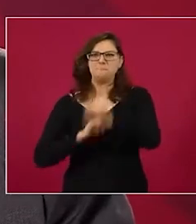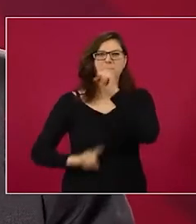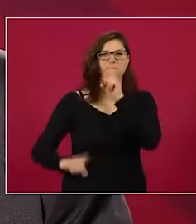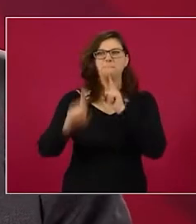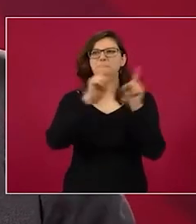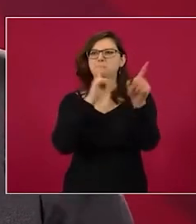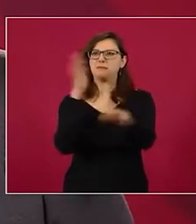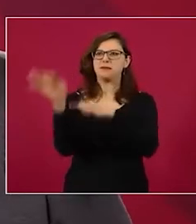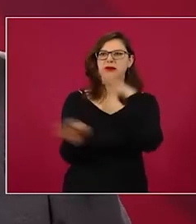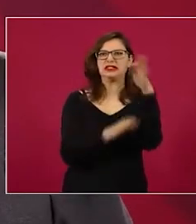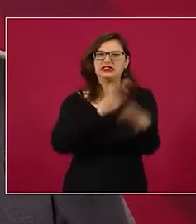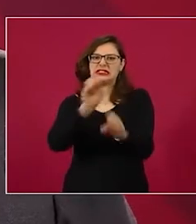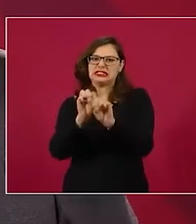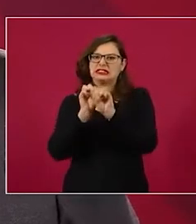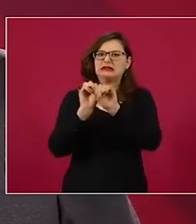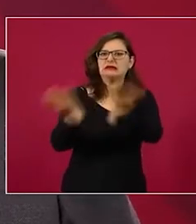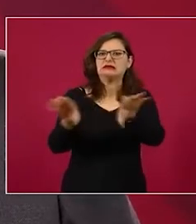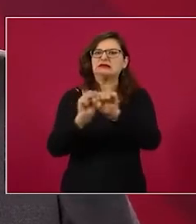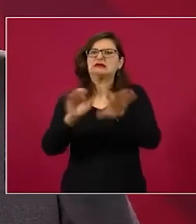desprestigiarme,